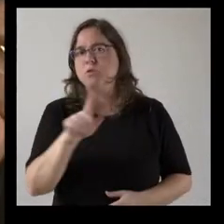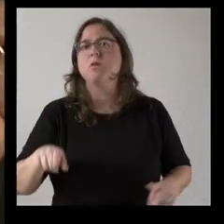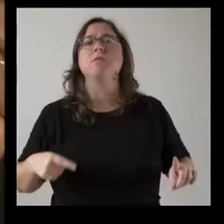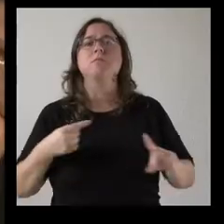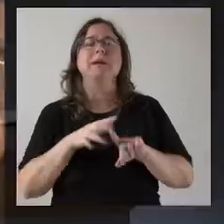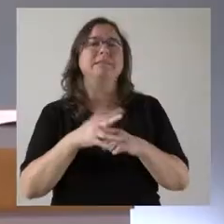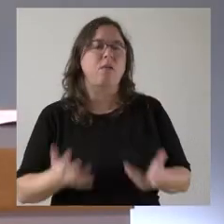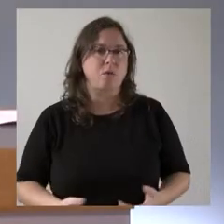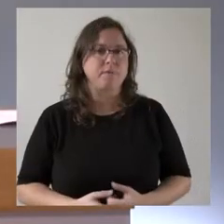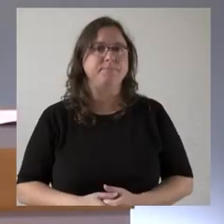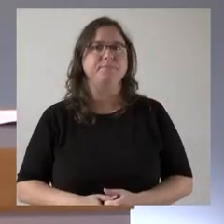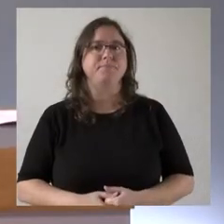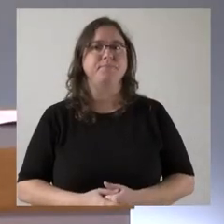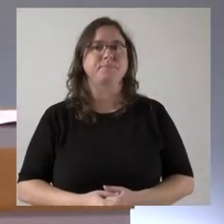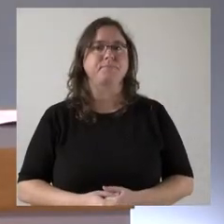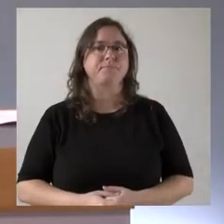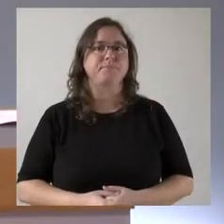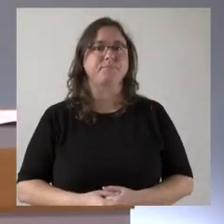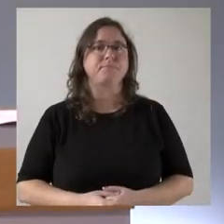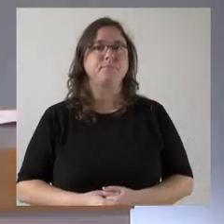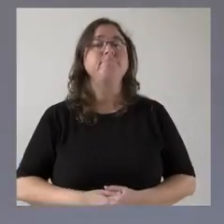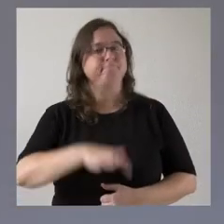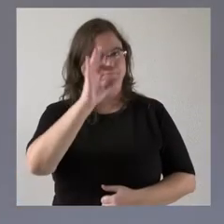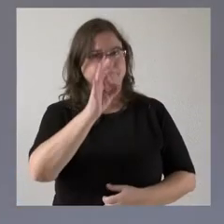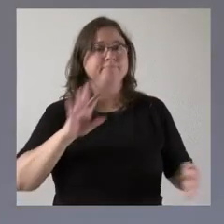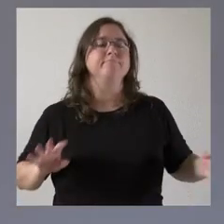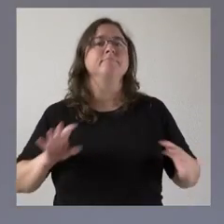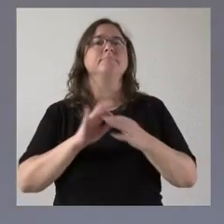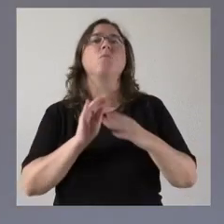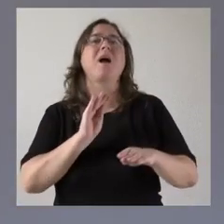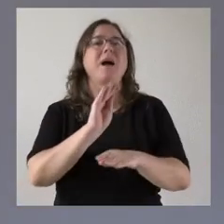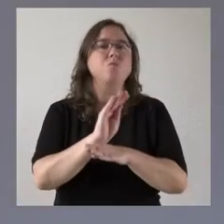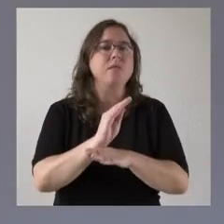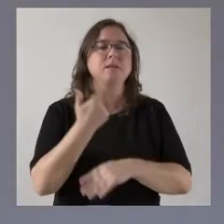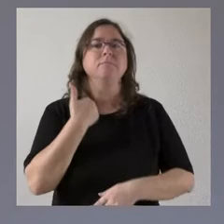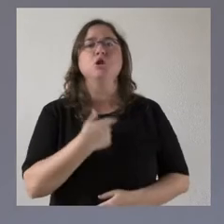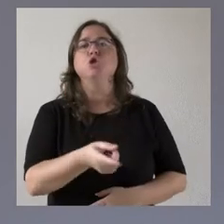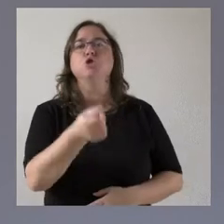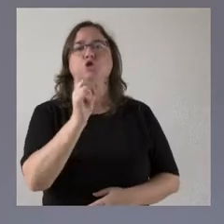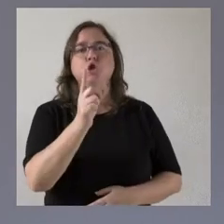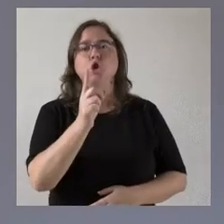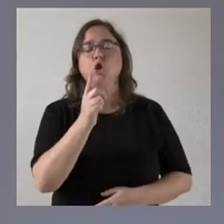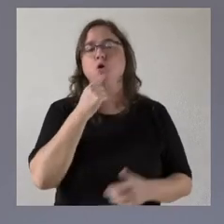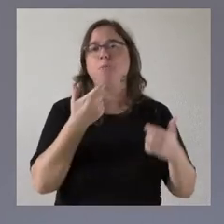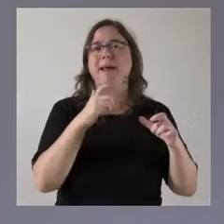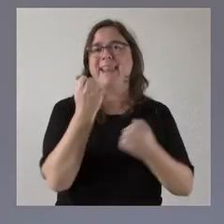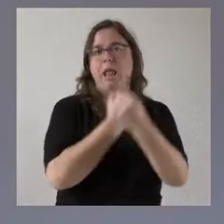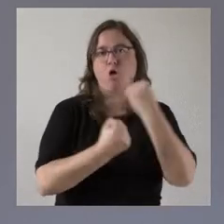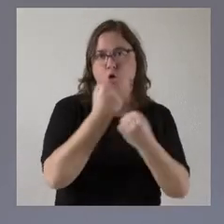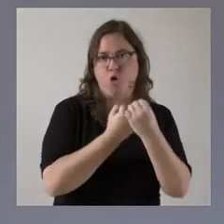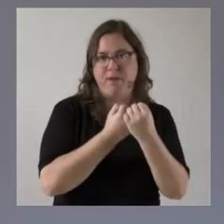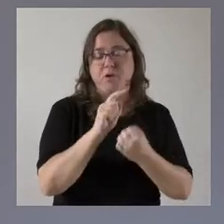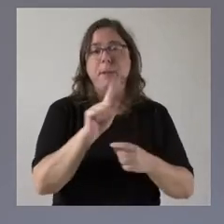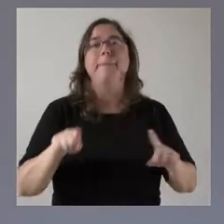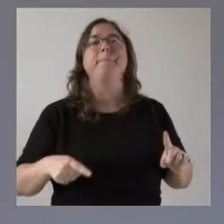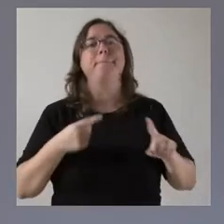reconducir la situación si respecto a las ayudas como le decían no es solamente la parte económica sin